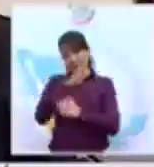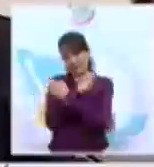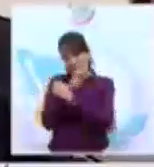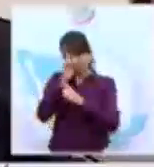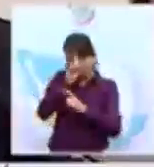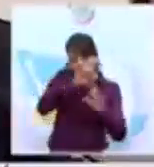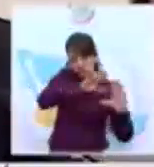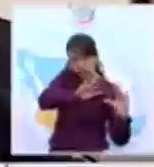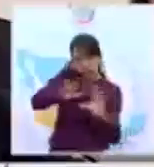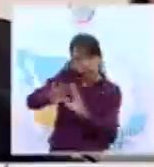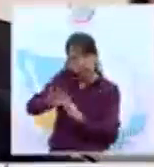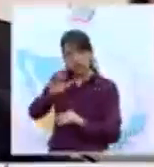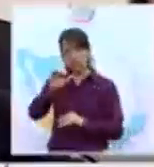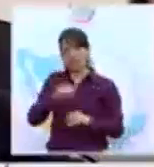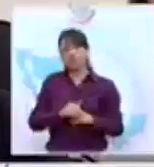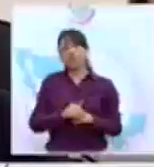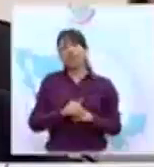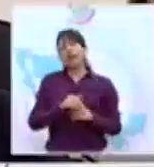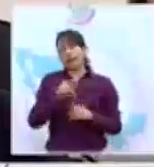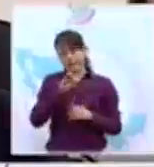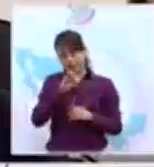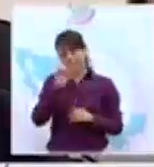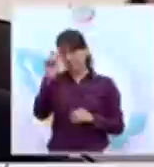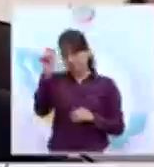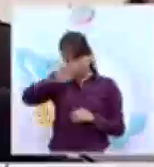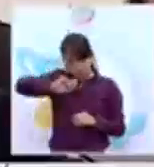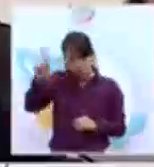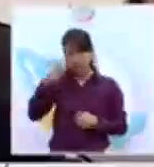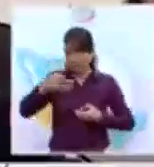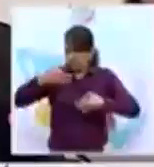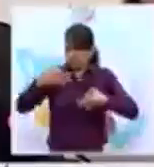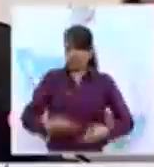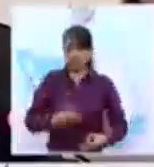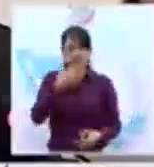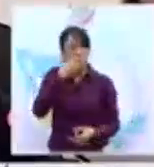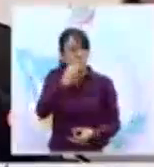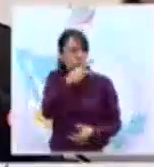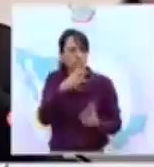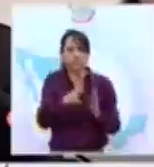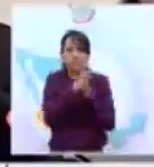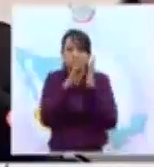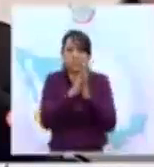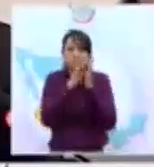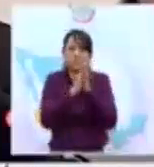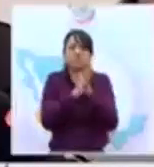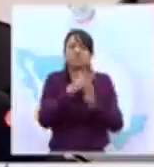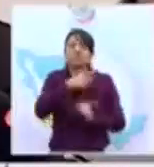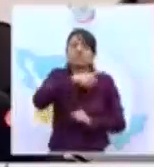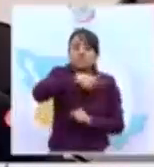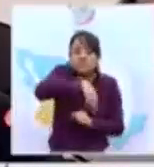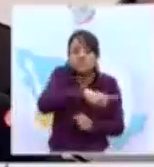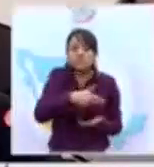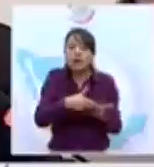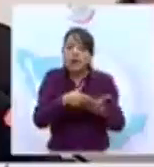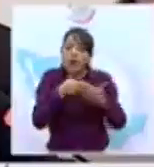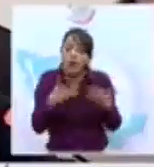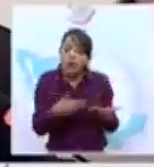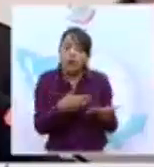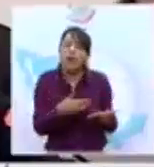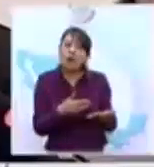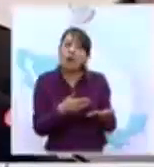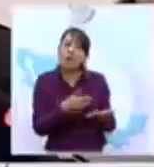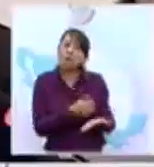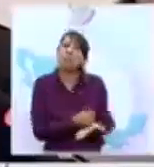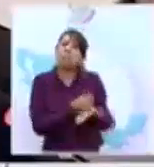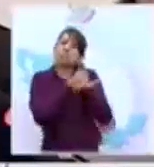solidez, tanto técnica, profesional y ética de parte de sus miembros, nos ha permitido contar con un instrumento adecuado.